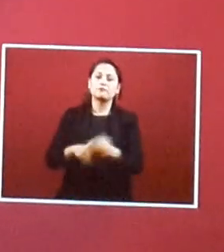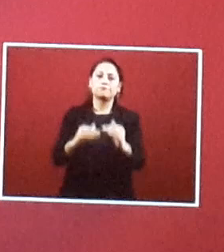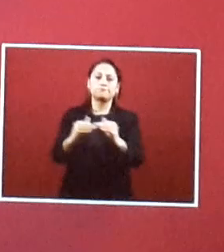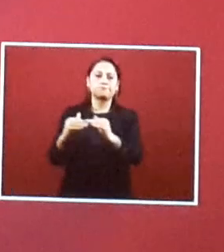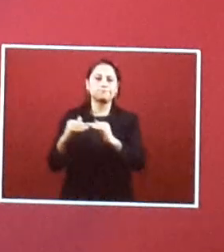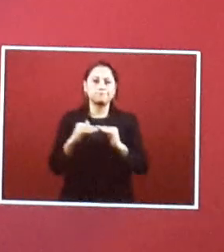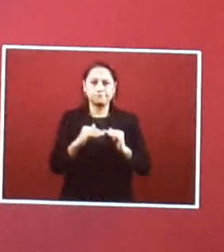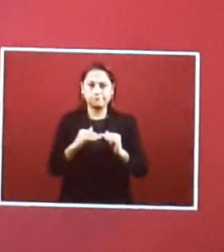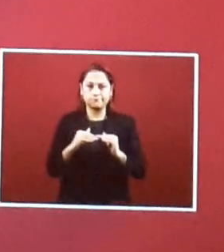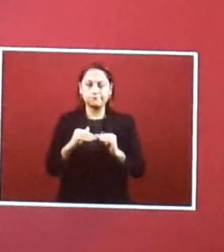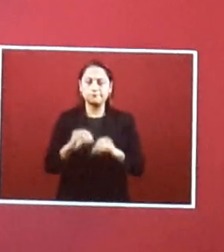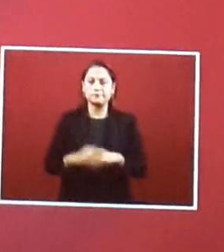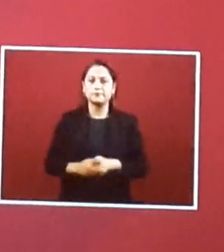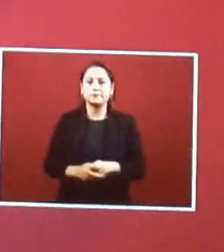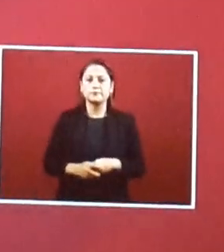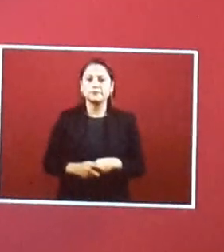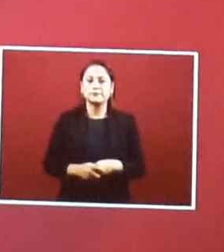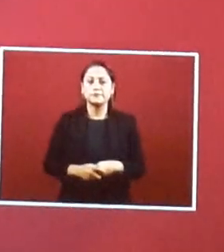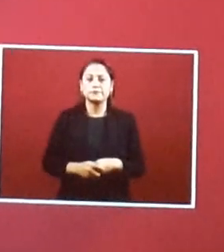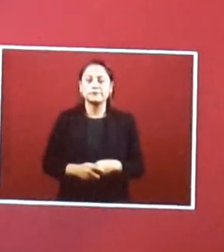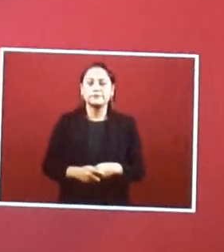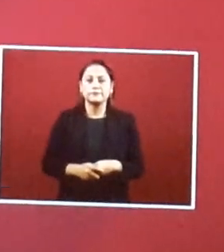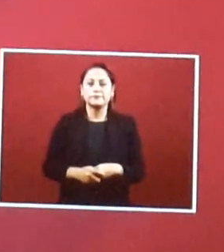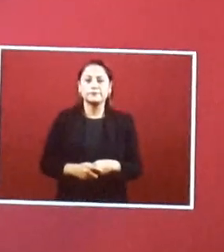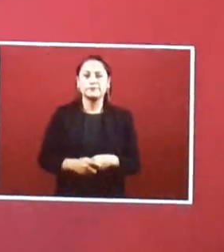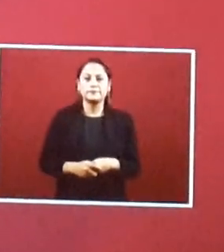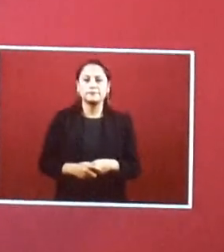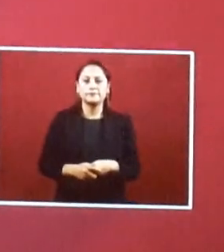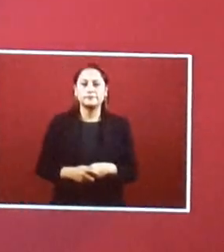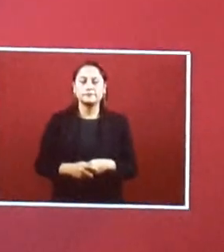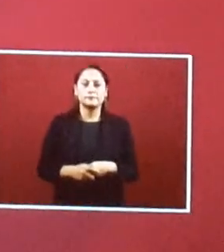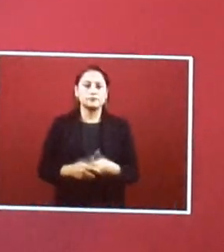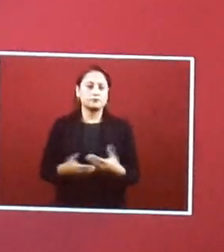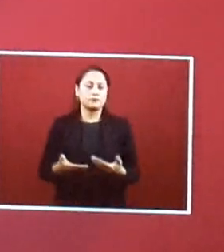No hay sindicatos